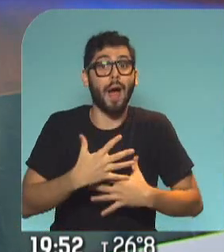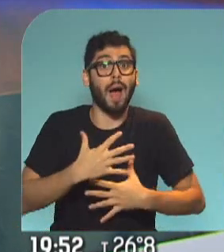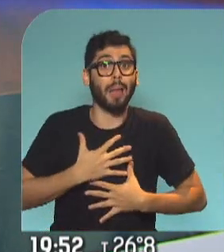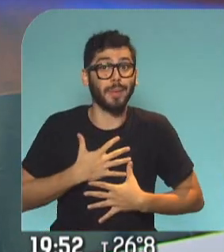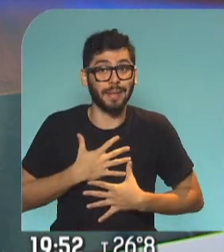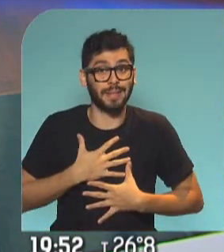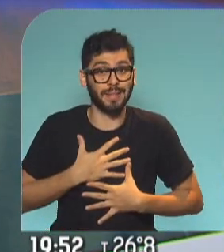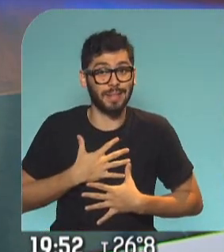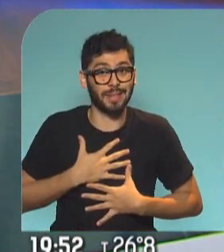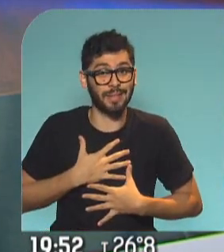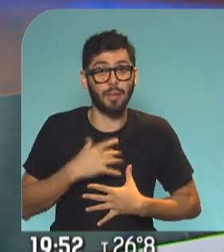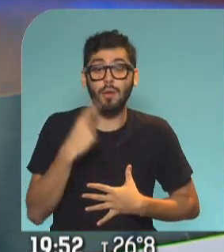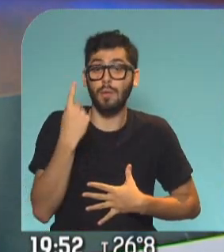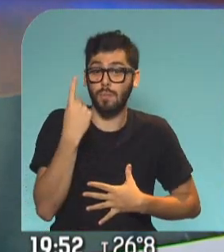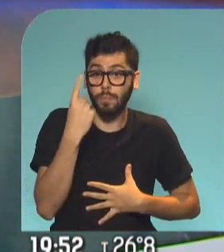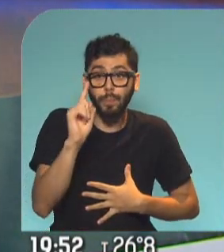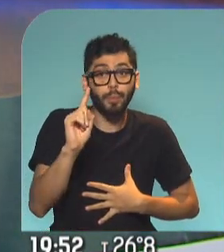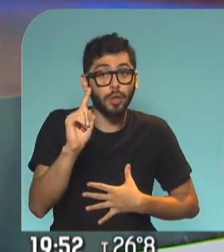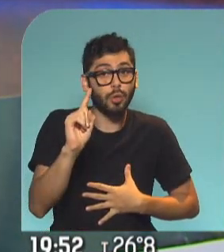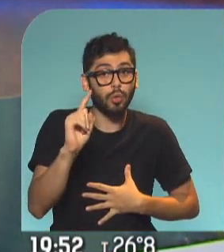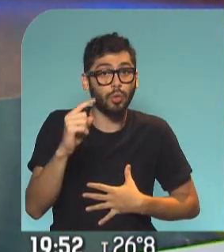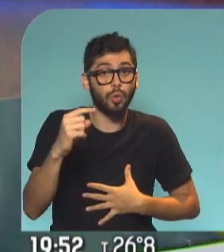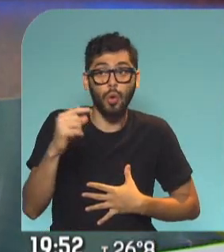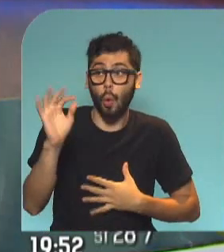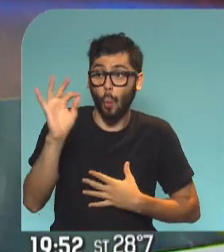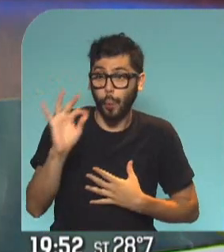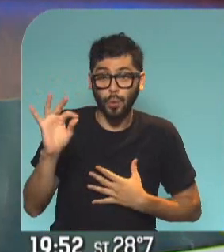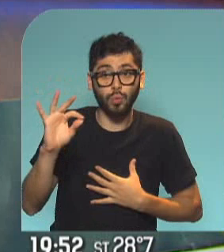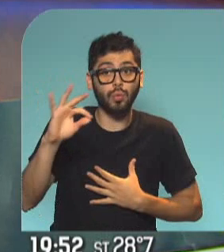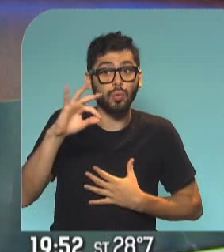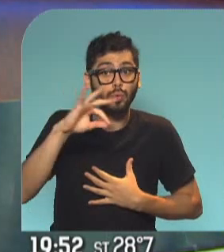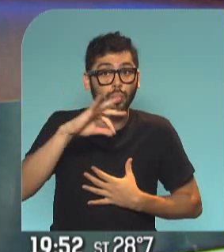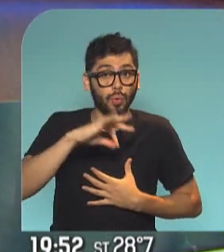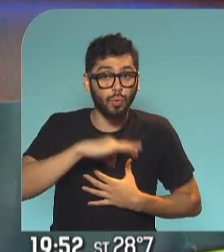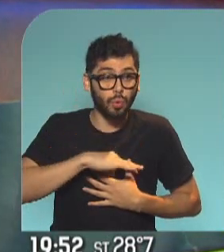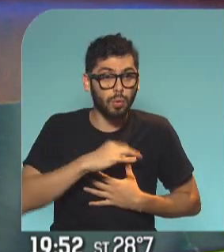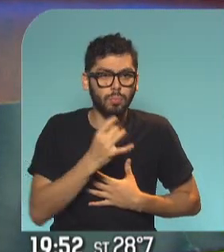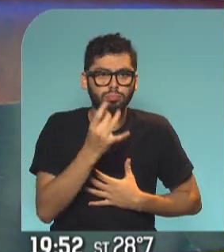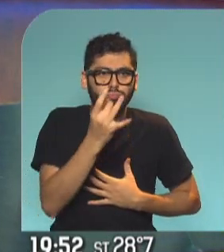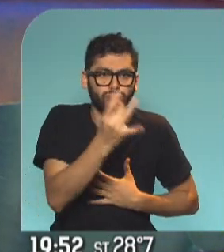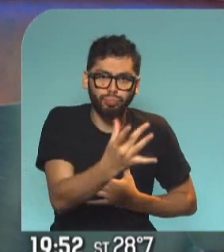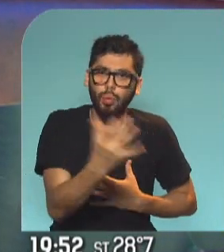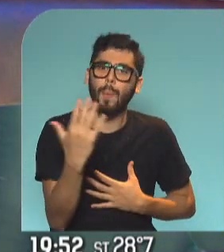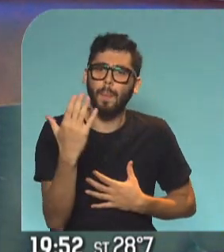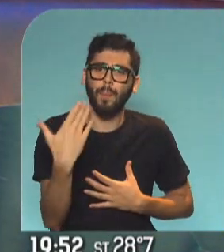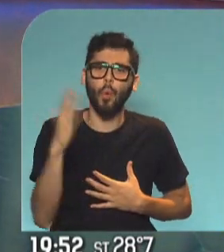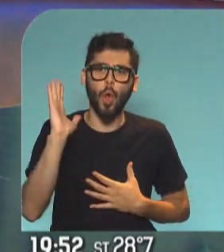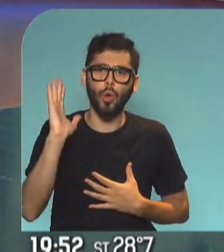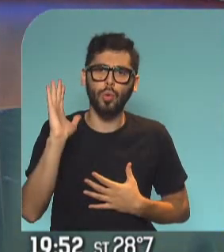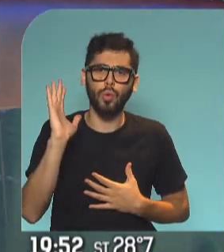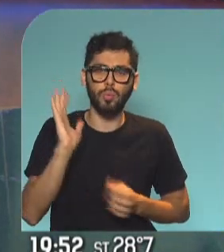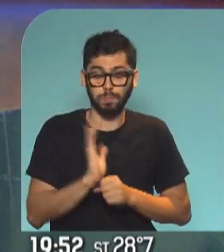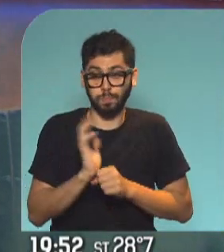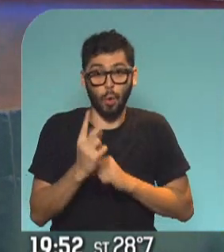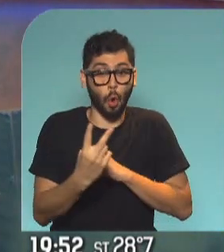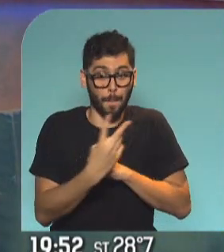¿Sí? Pero uno puede ser portador del virus y transmitirlo a otras personas. O sea que cuidarnos nosotros